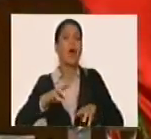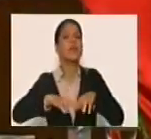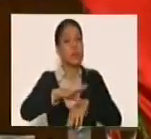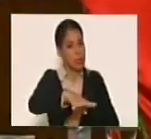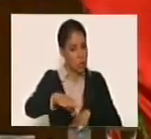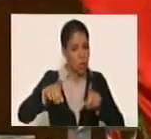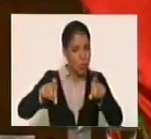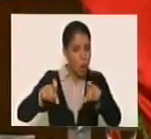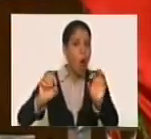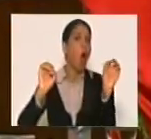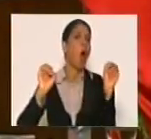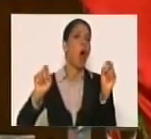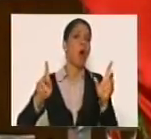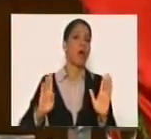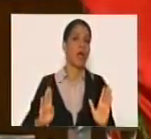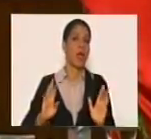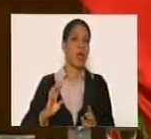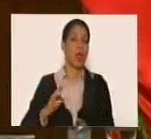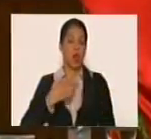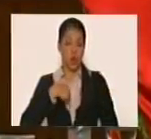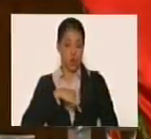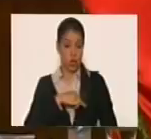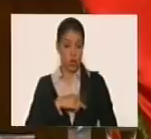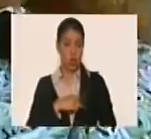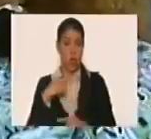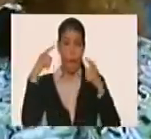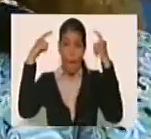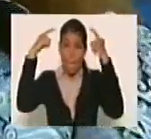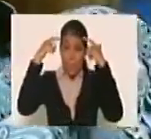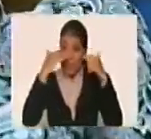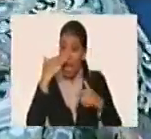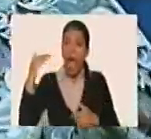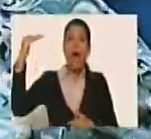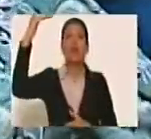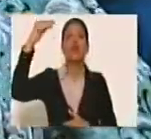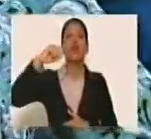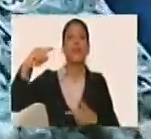No, nosotros tenemos que reformarnos nosotros mismos.